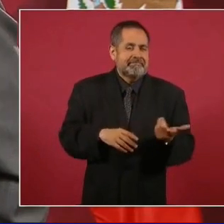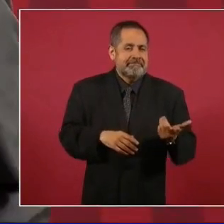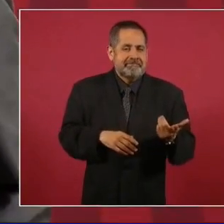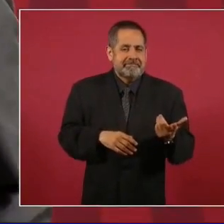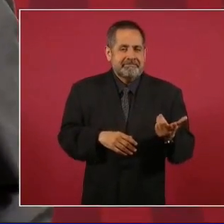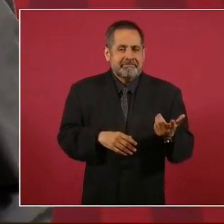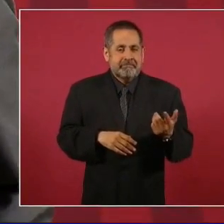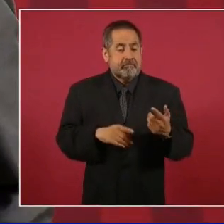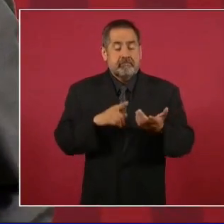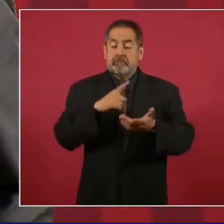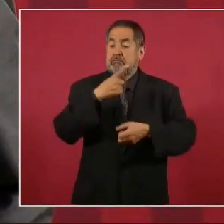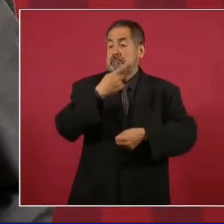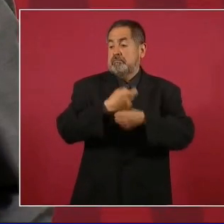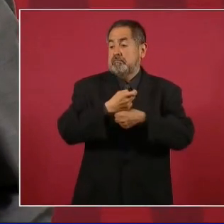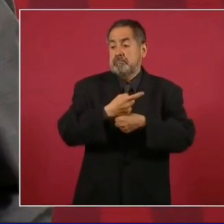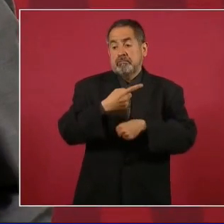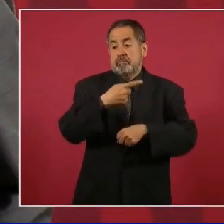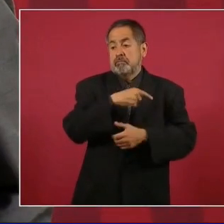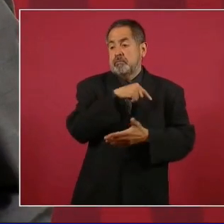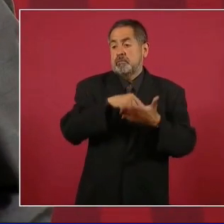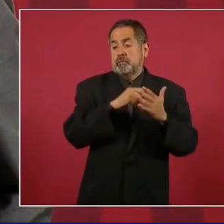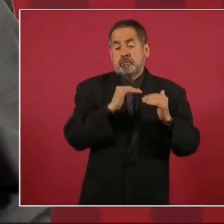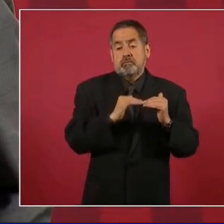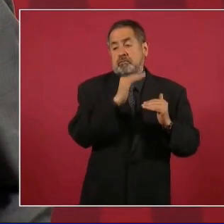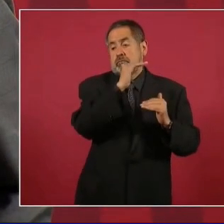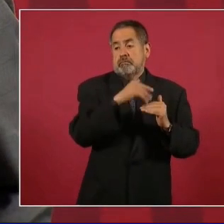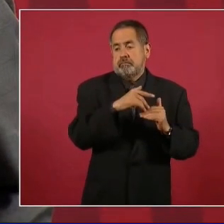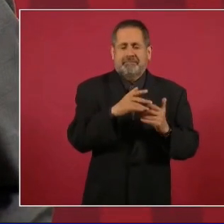la preponderancia.